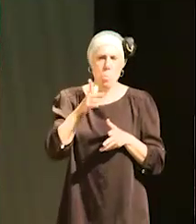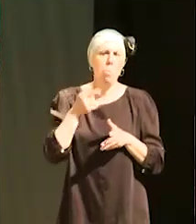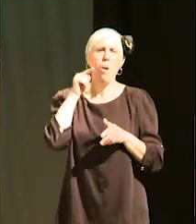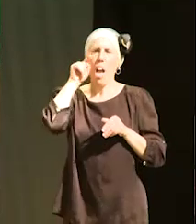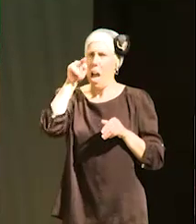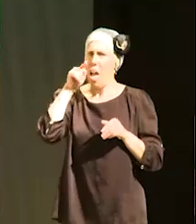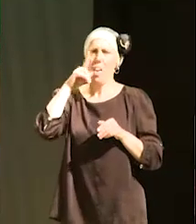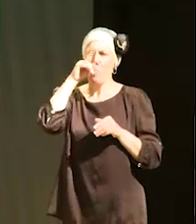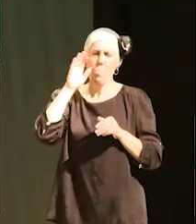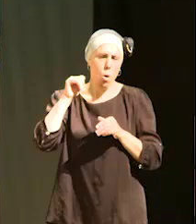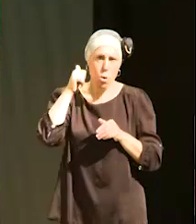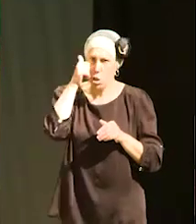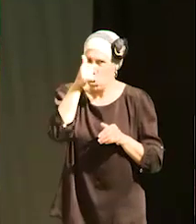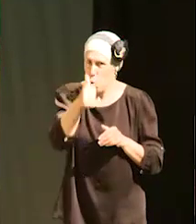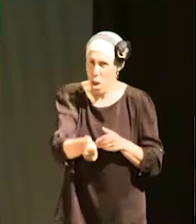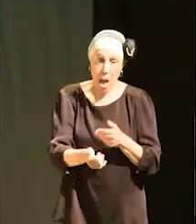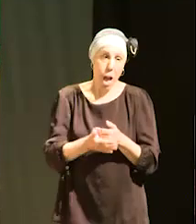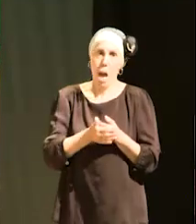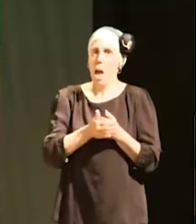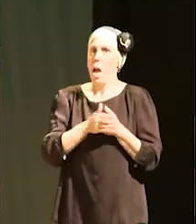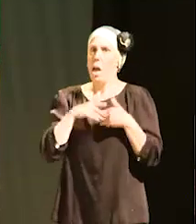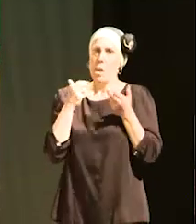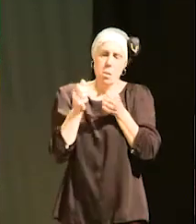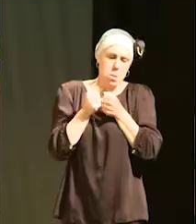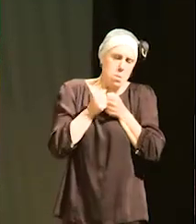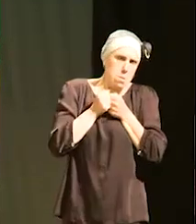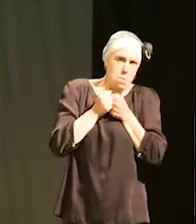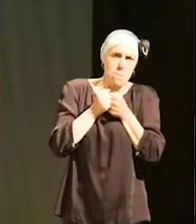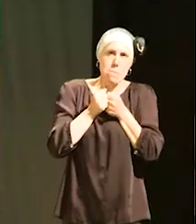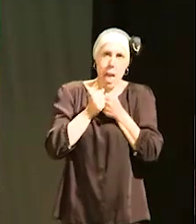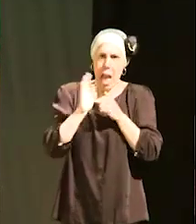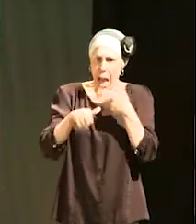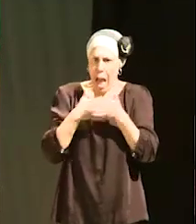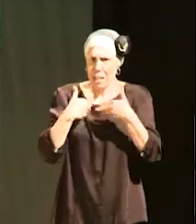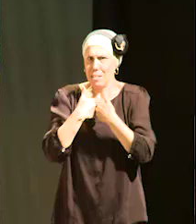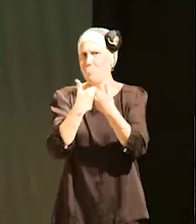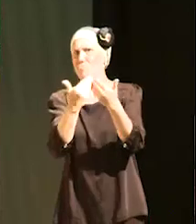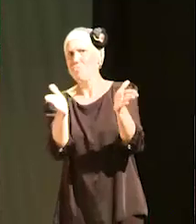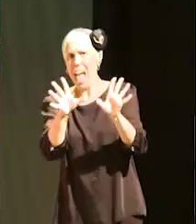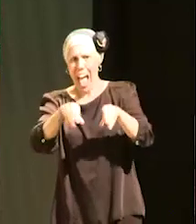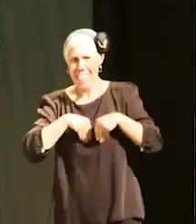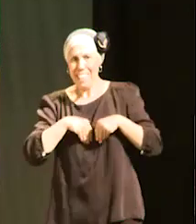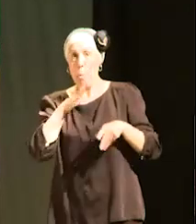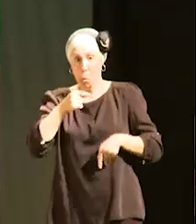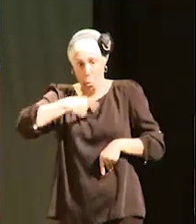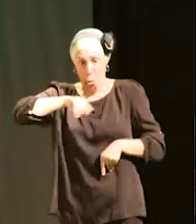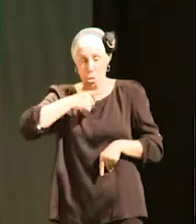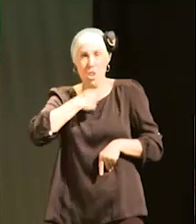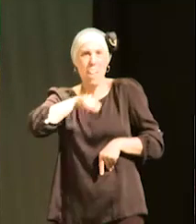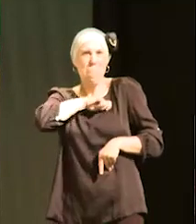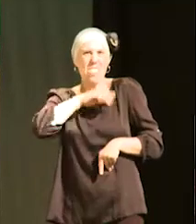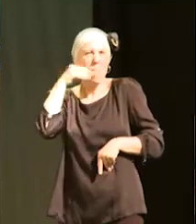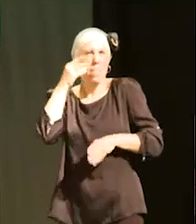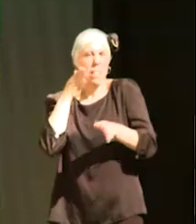ha costado mucho el que nos aceptaron porque éramos los españoles que veníamos allí no sé no sé qué